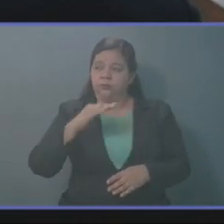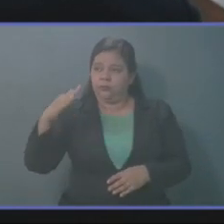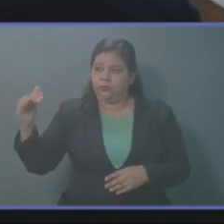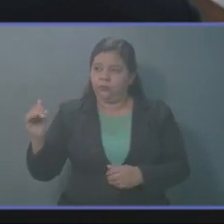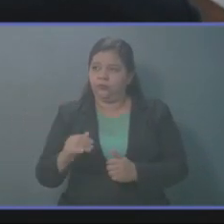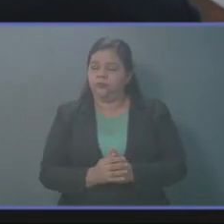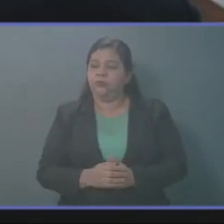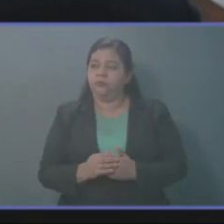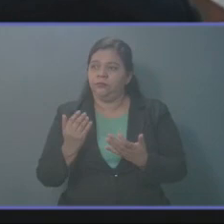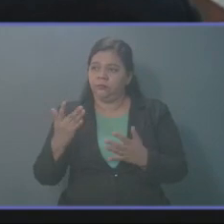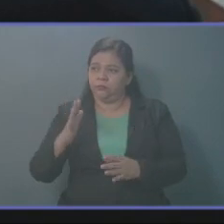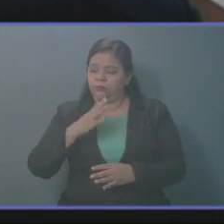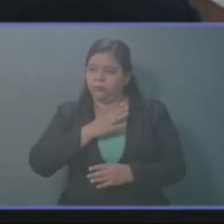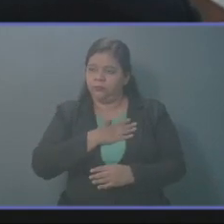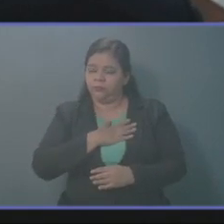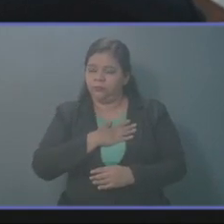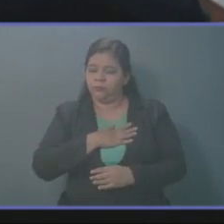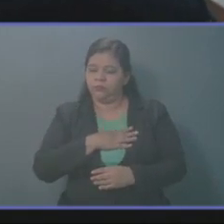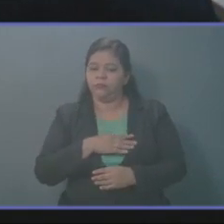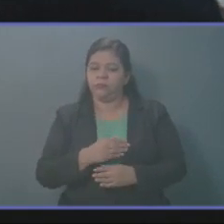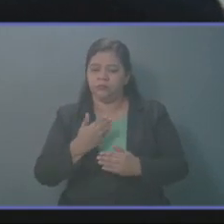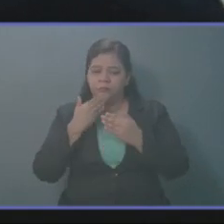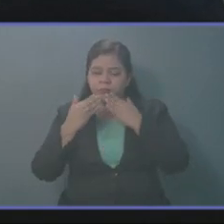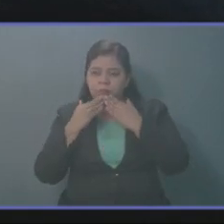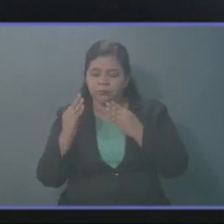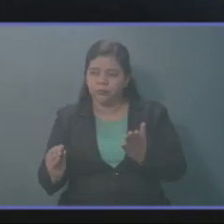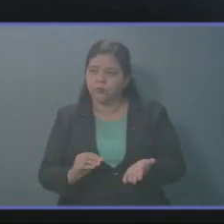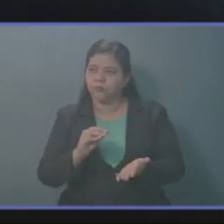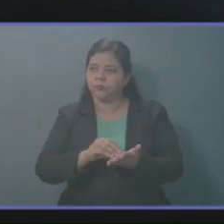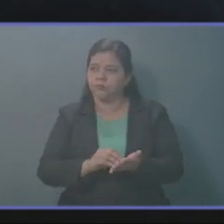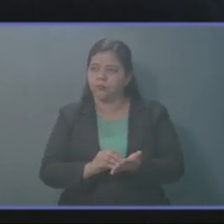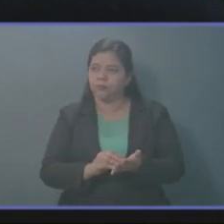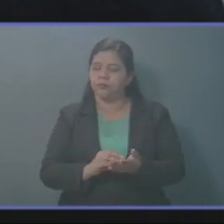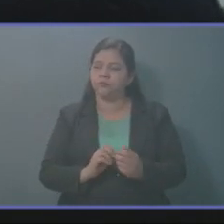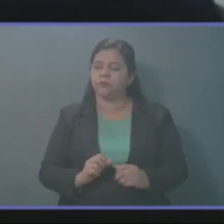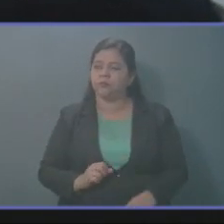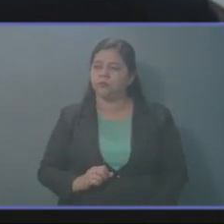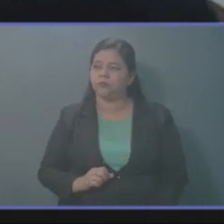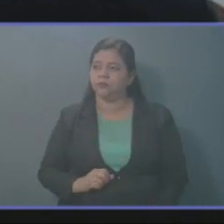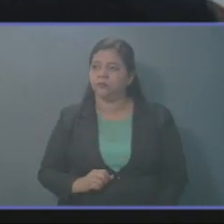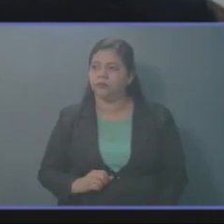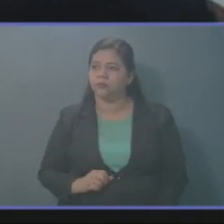que contiene los detalles del total de estudiantes.